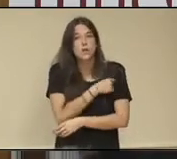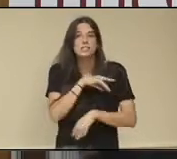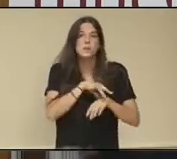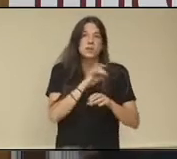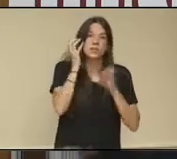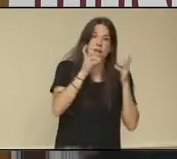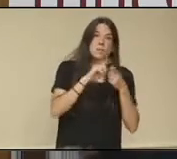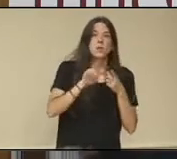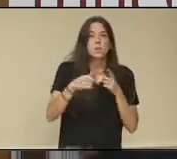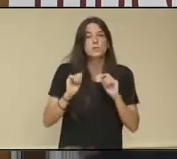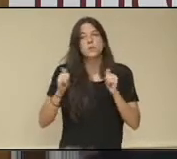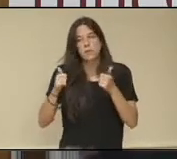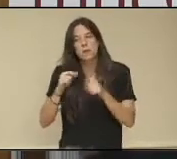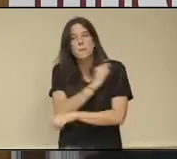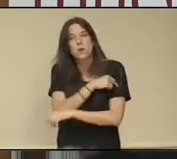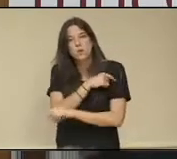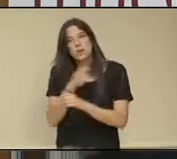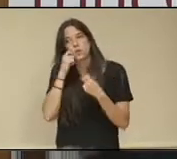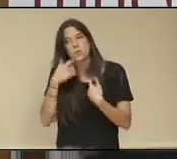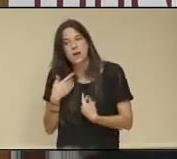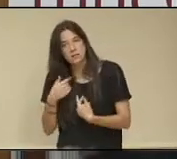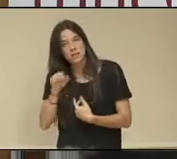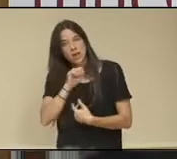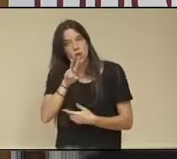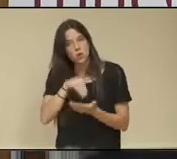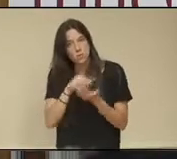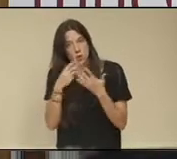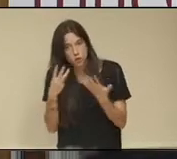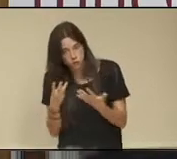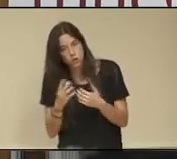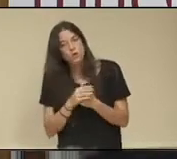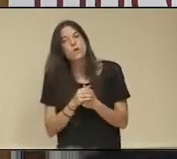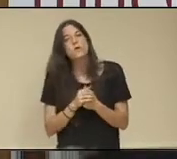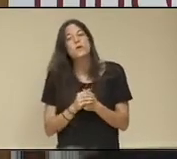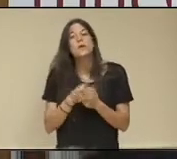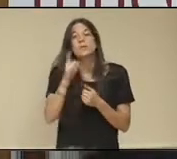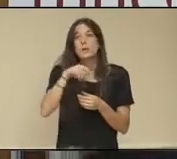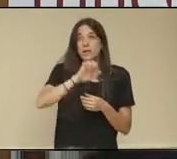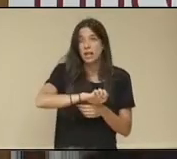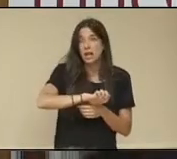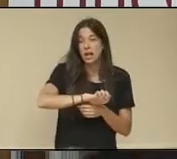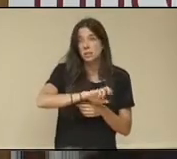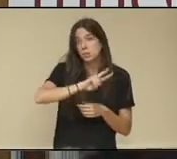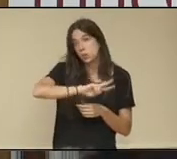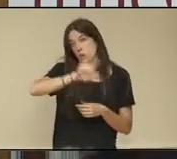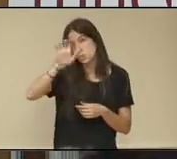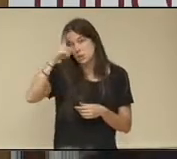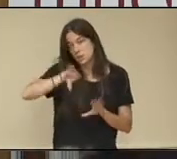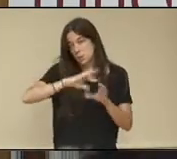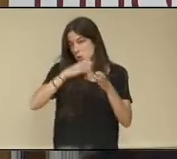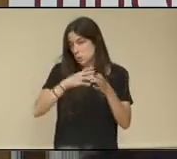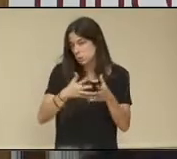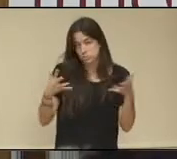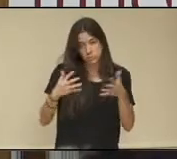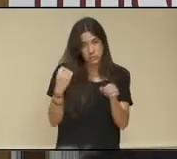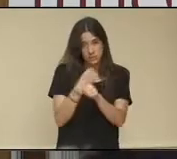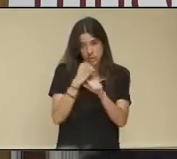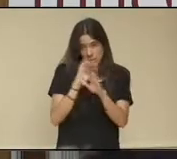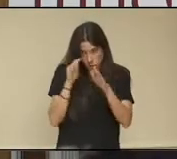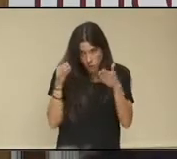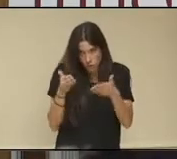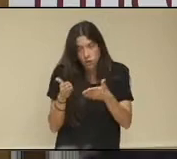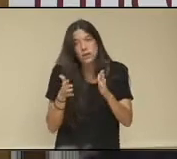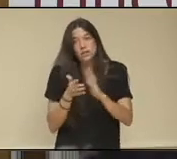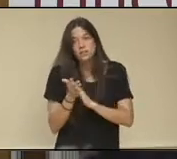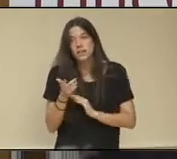trabajar en vacunas humanas desde el año 2008. En la Unión Europea tenemos un grupo muy grande de trabajo, por lo tanto,